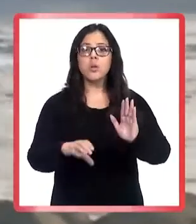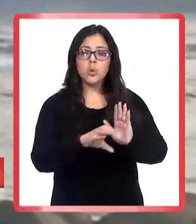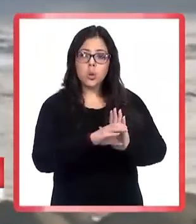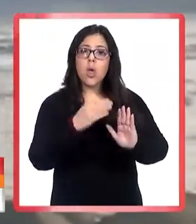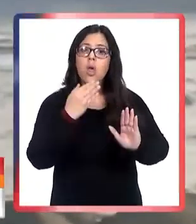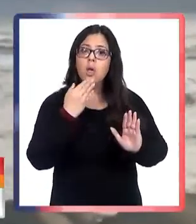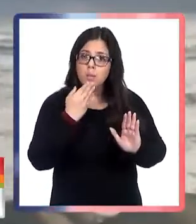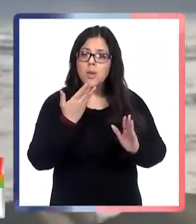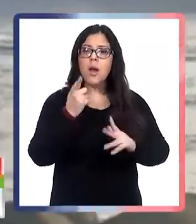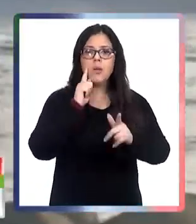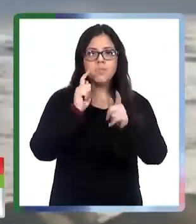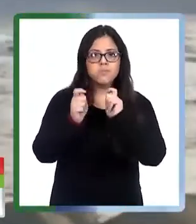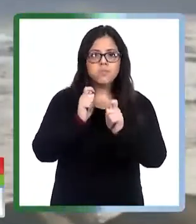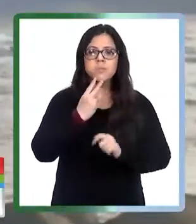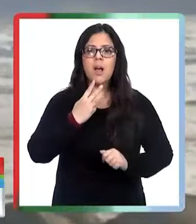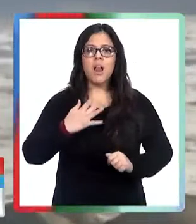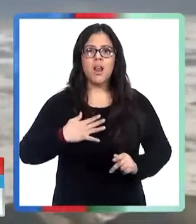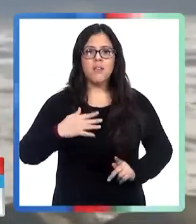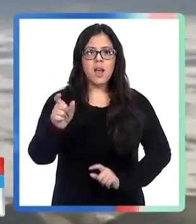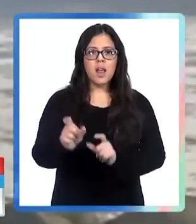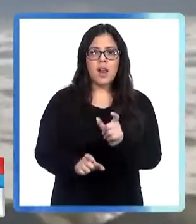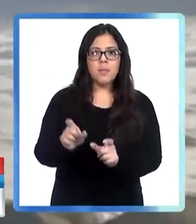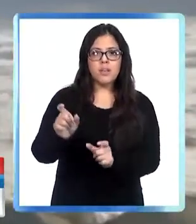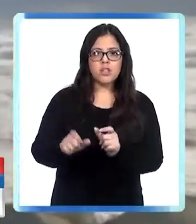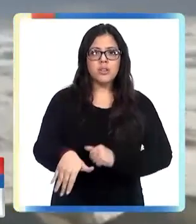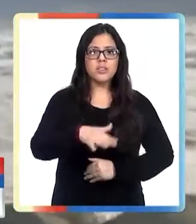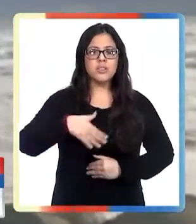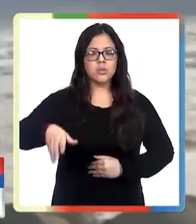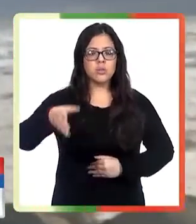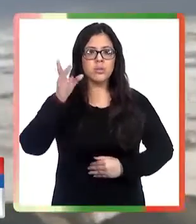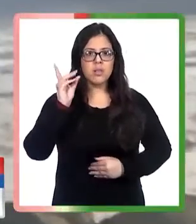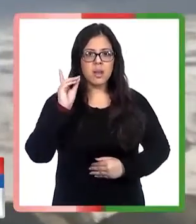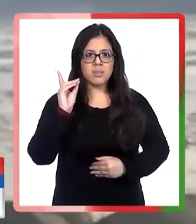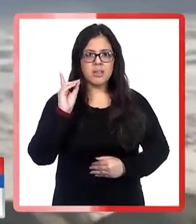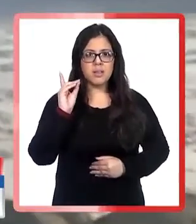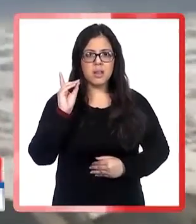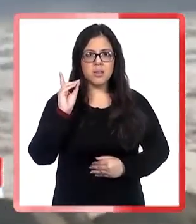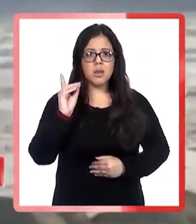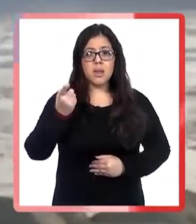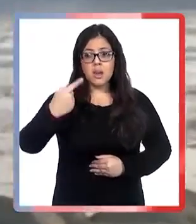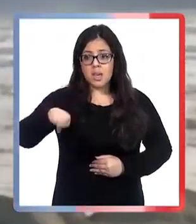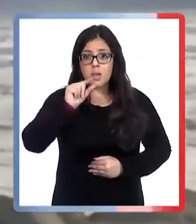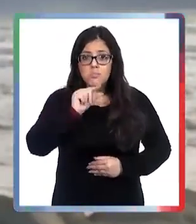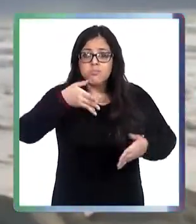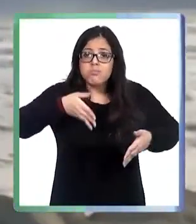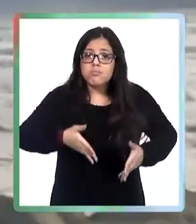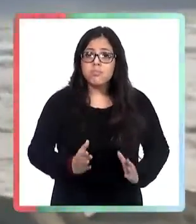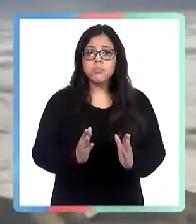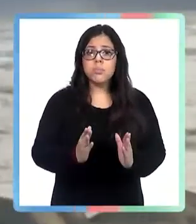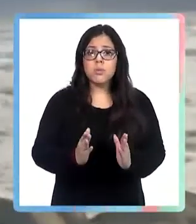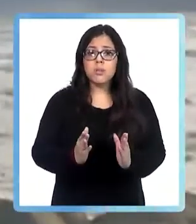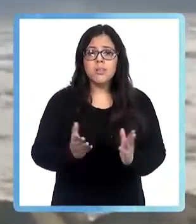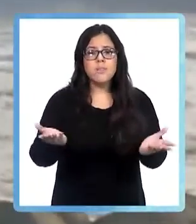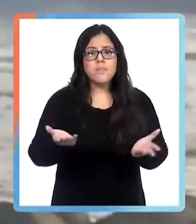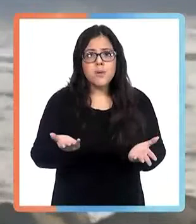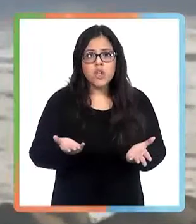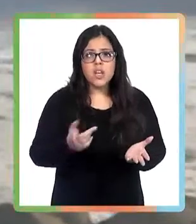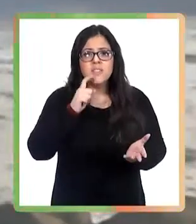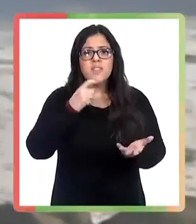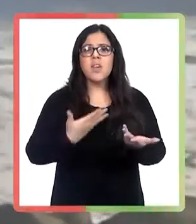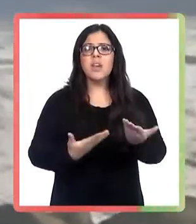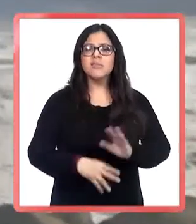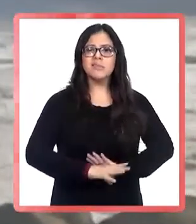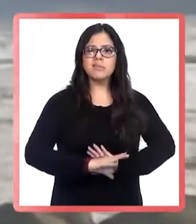esta nueva Constitución también pone en peligro la vida de las personas en situación de discapacidad que están por nacer,